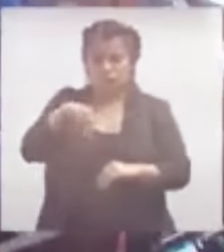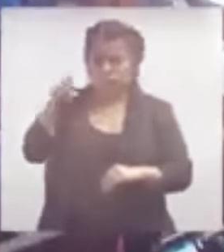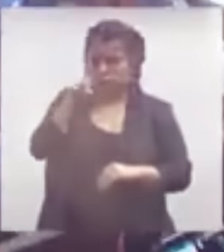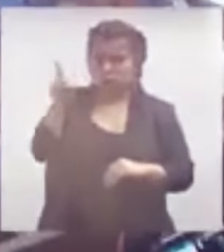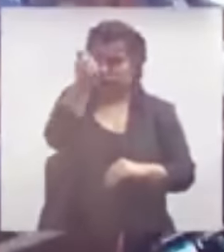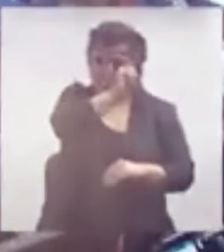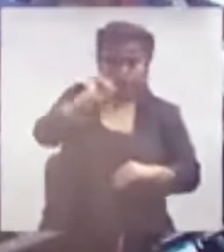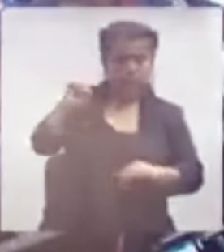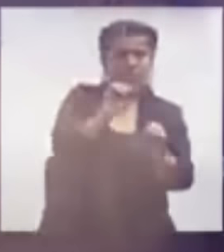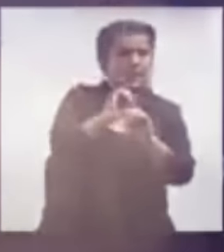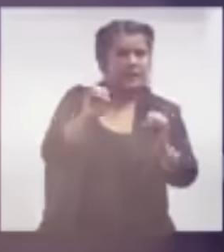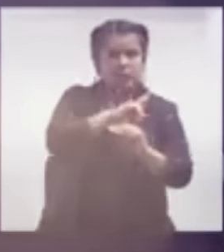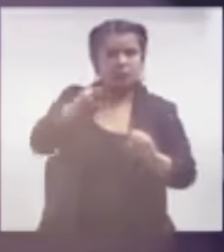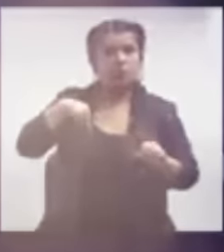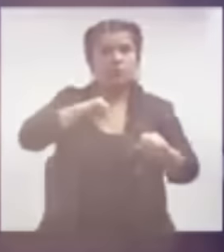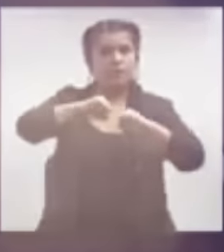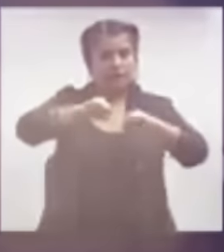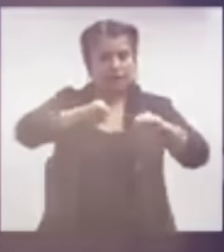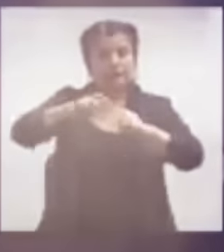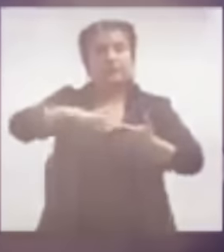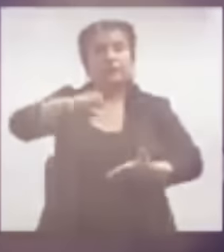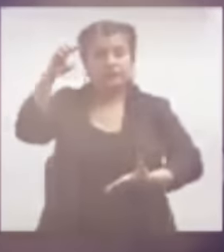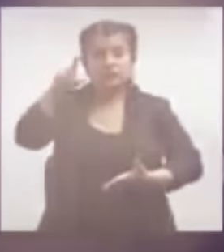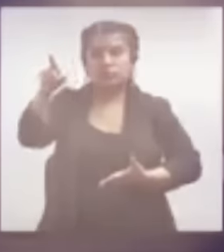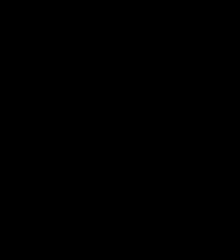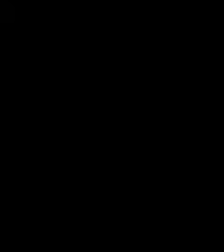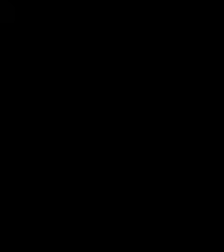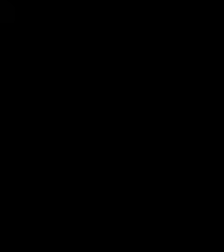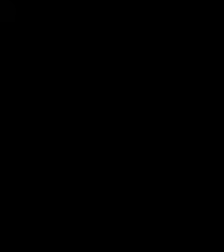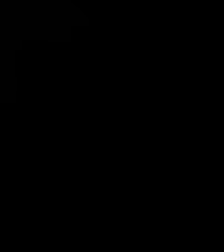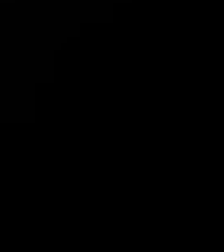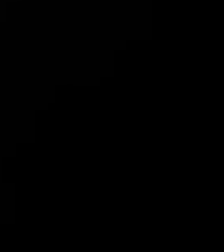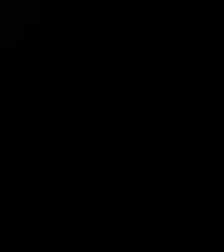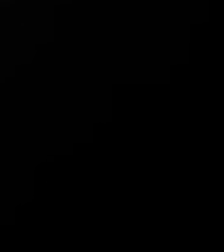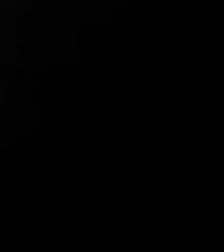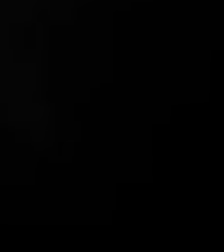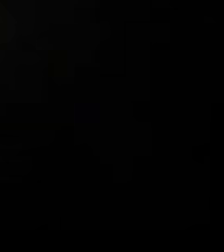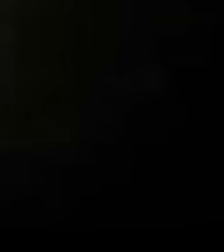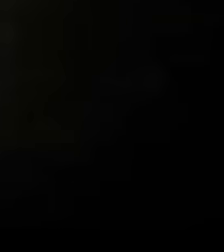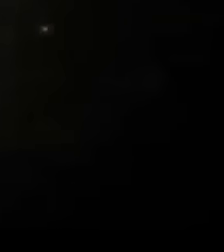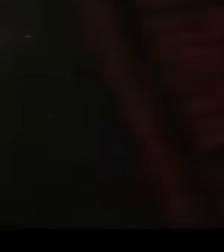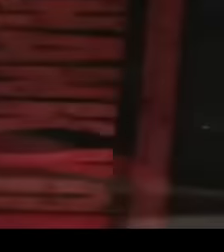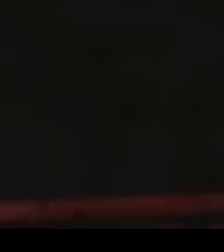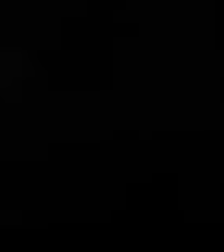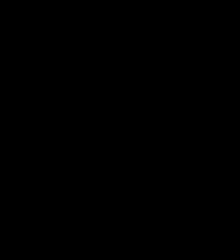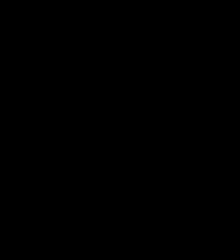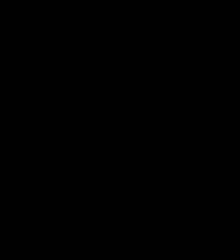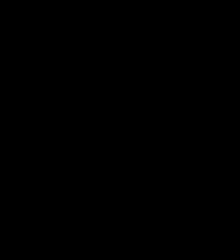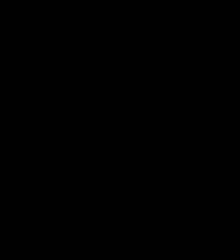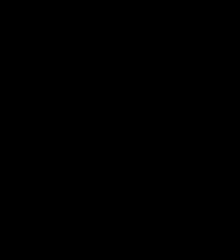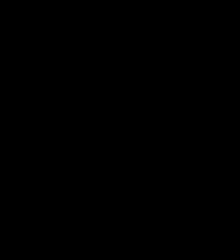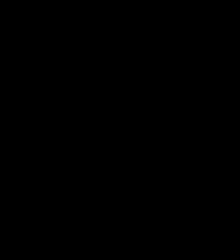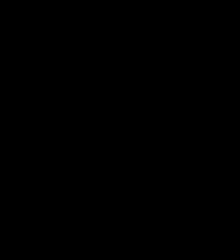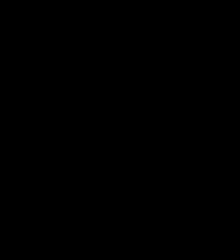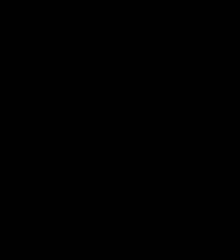Vamos a seguir trabajando por el país y puede mocionar cuando sea el momento oportuno. Y bueno, eso ha sido todo. Espero que les haya